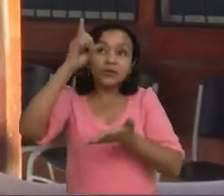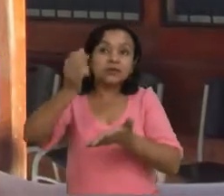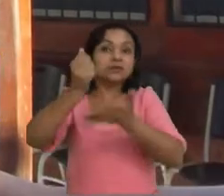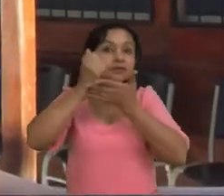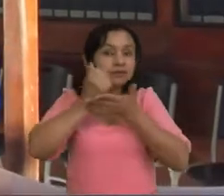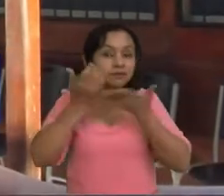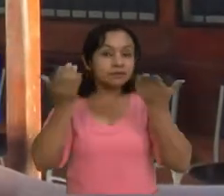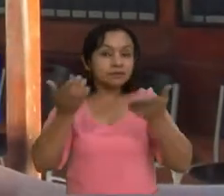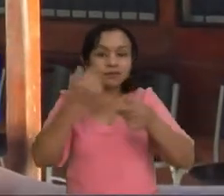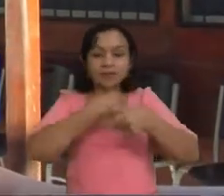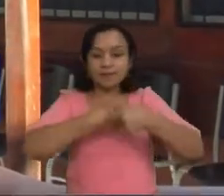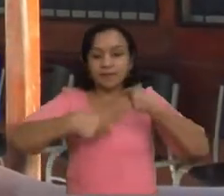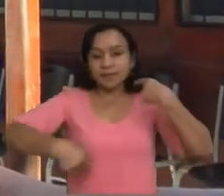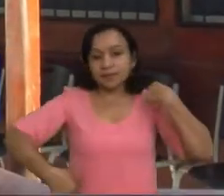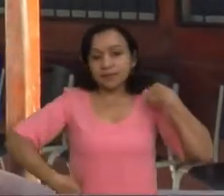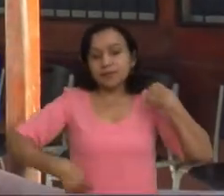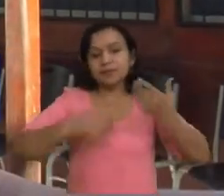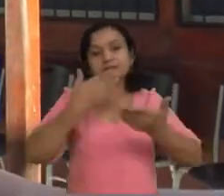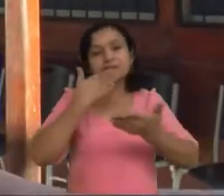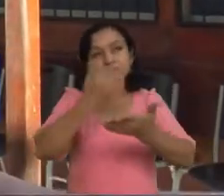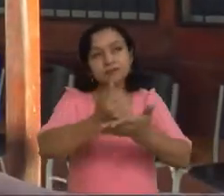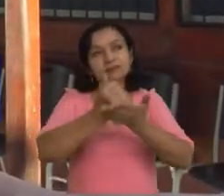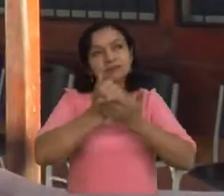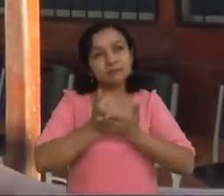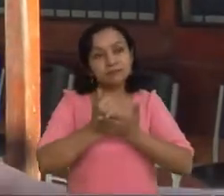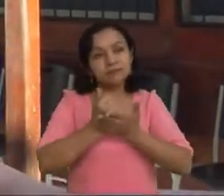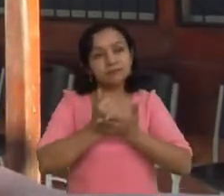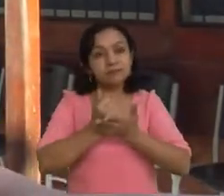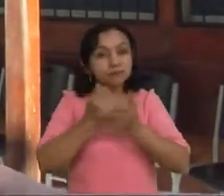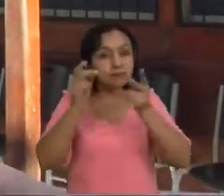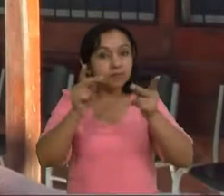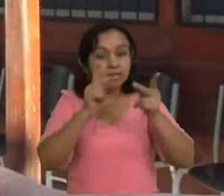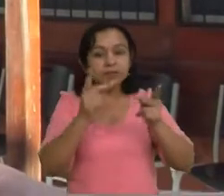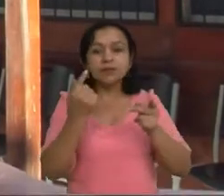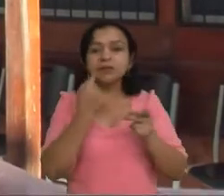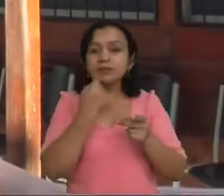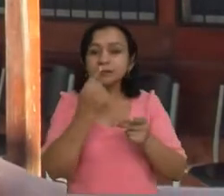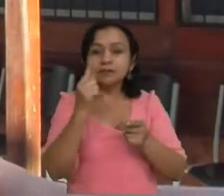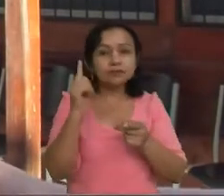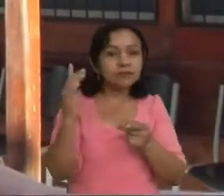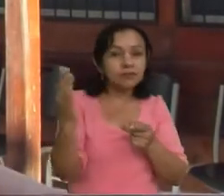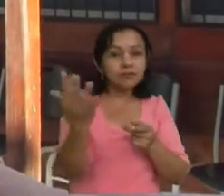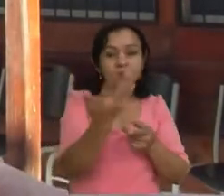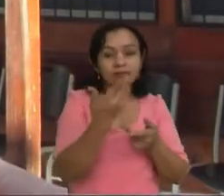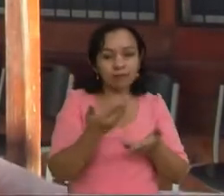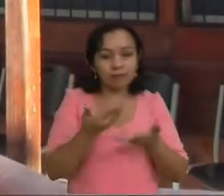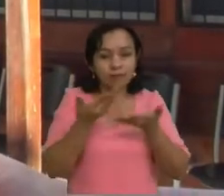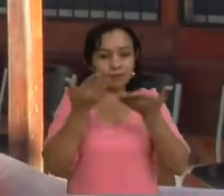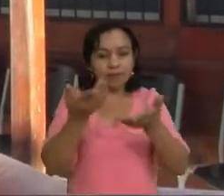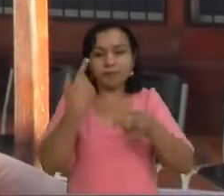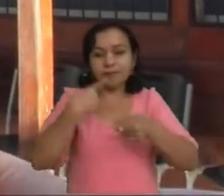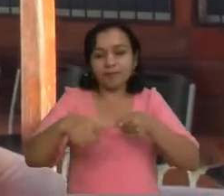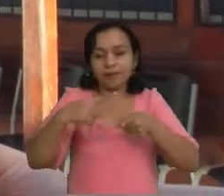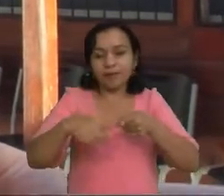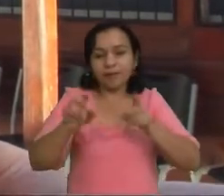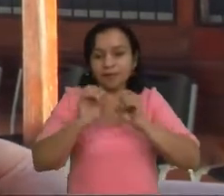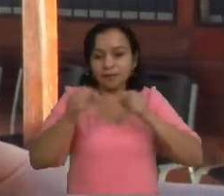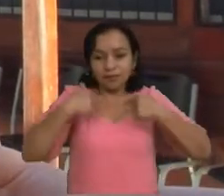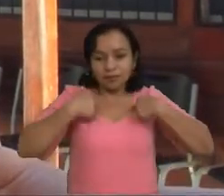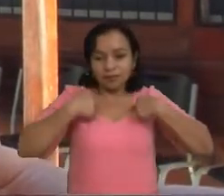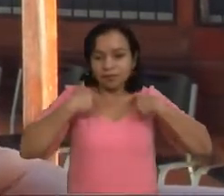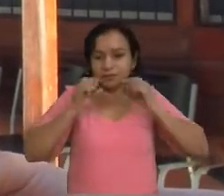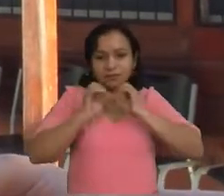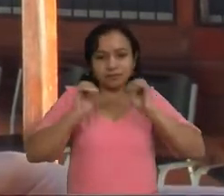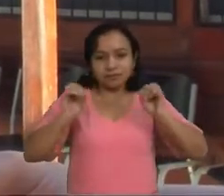también pues al presidente, porque no cualquier persona viene y te dice todo, que todo pagado prácticamente. Ya